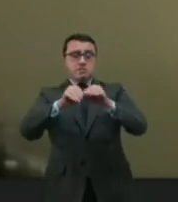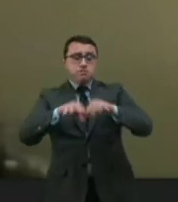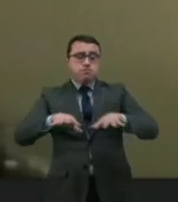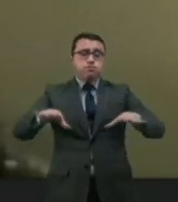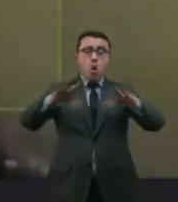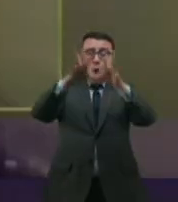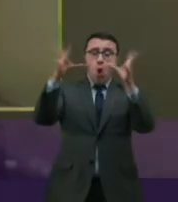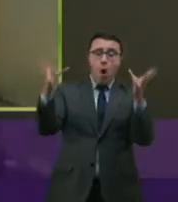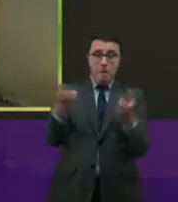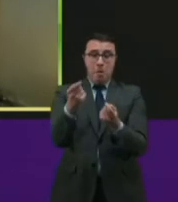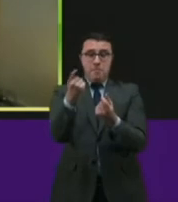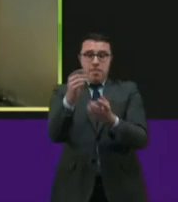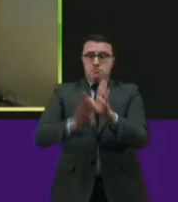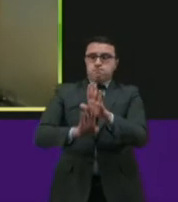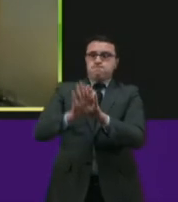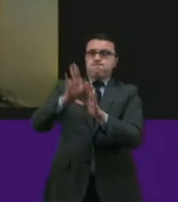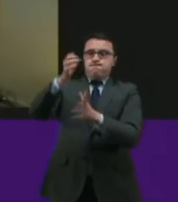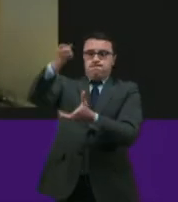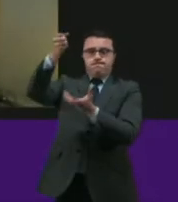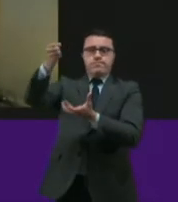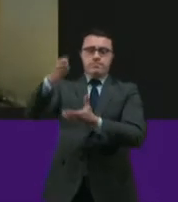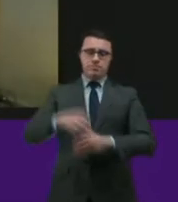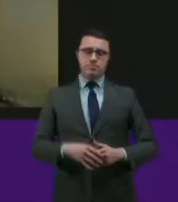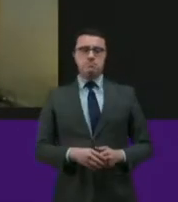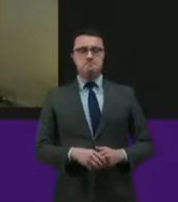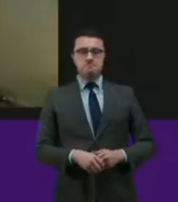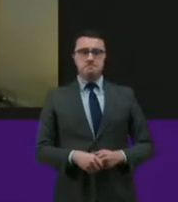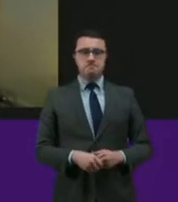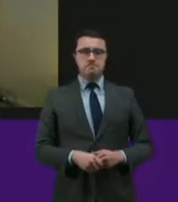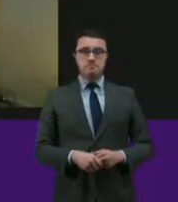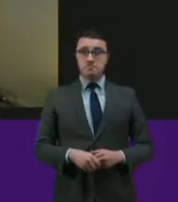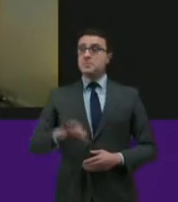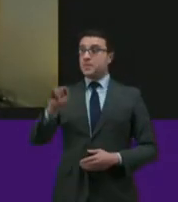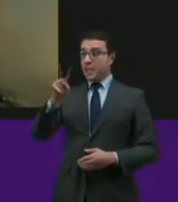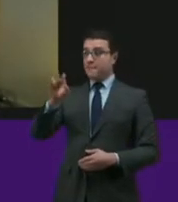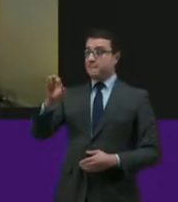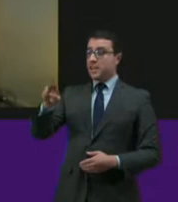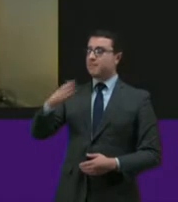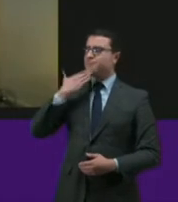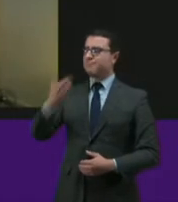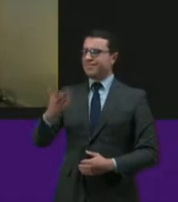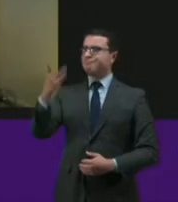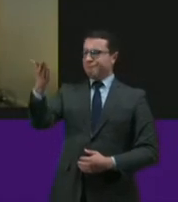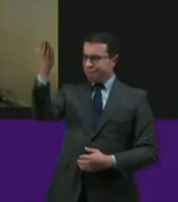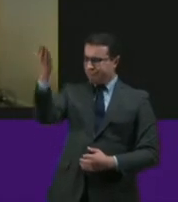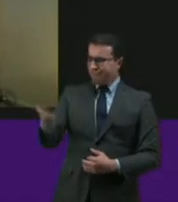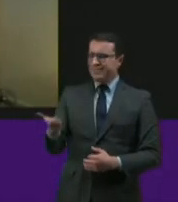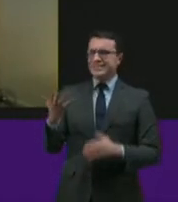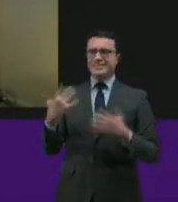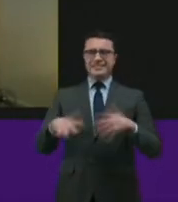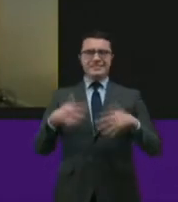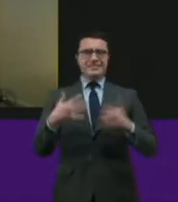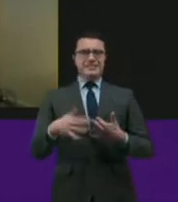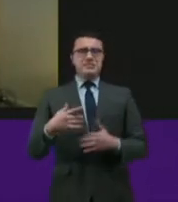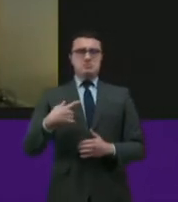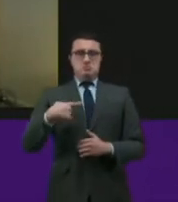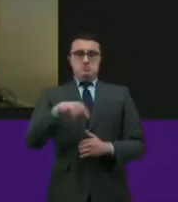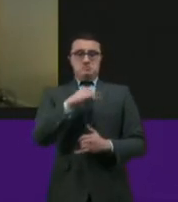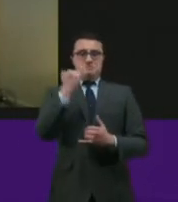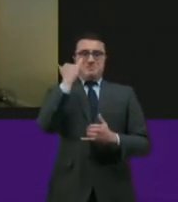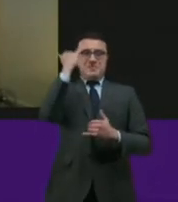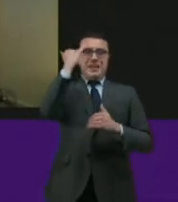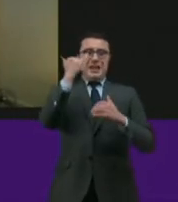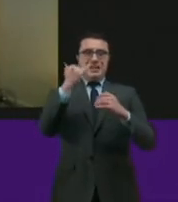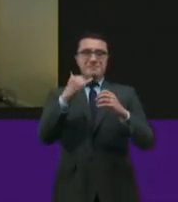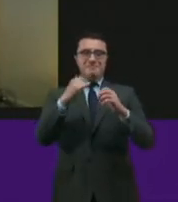capital. Javier, gracias. Yo creo que tú eres uno de esos personajes que cualquiera en el emprendimiento digital se muere